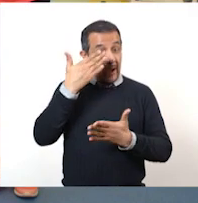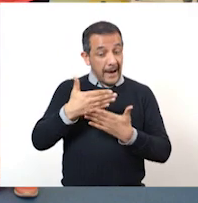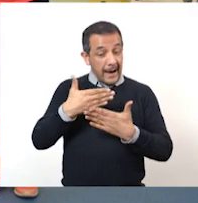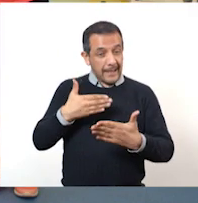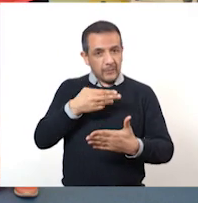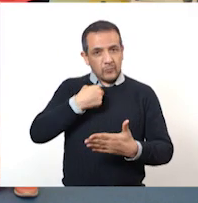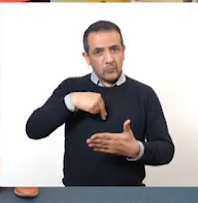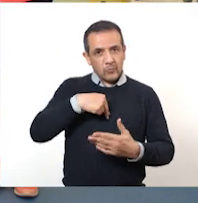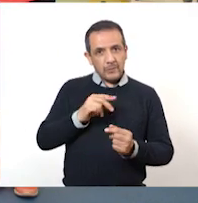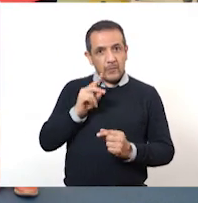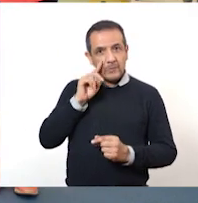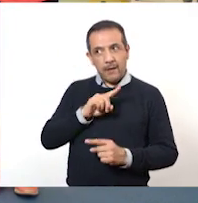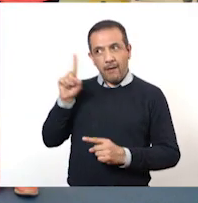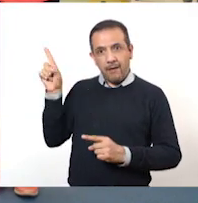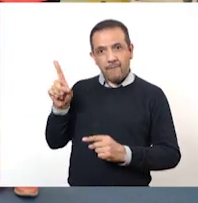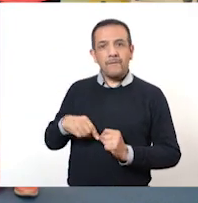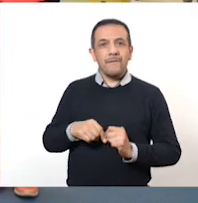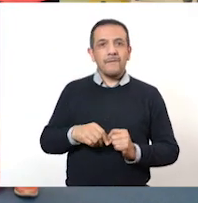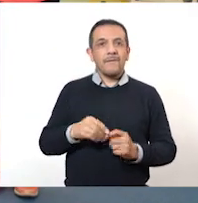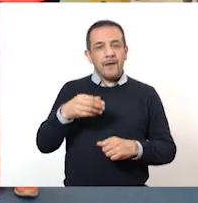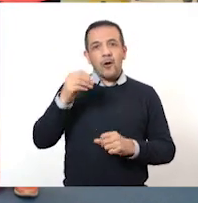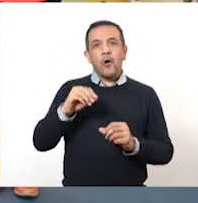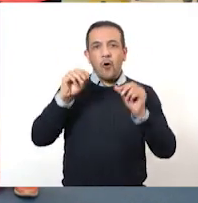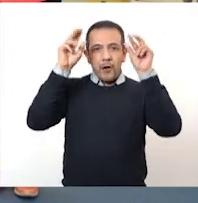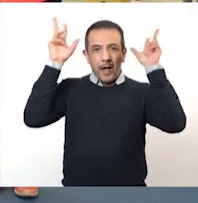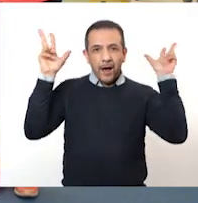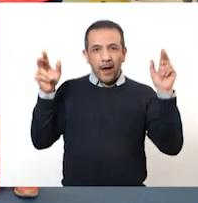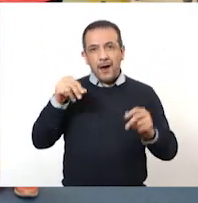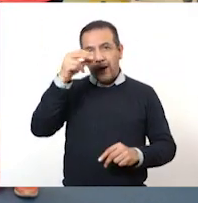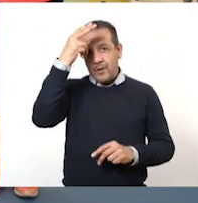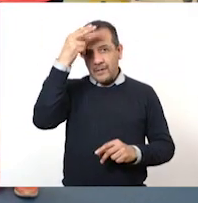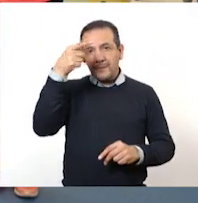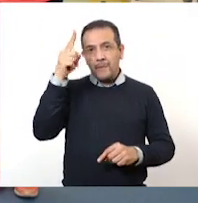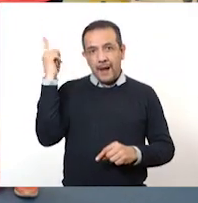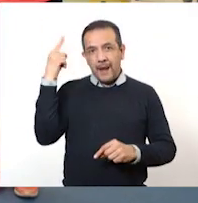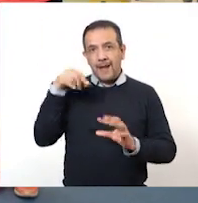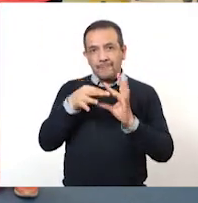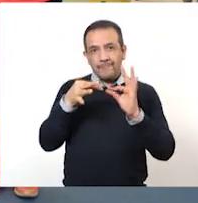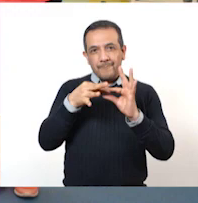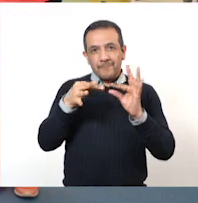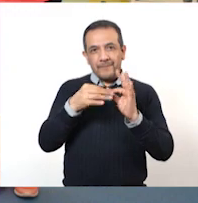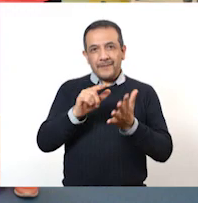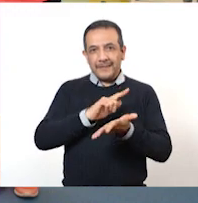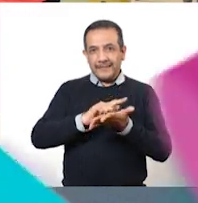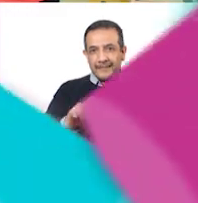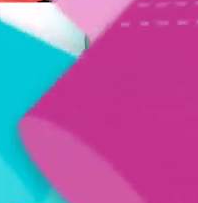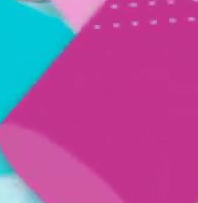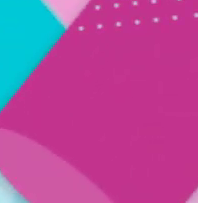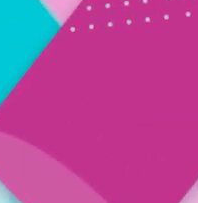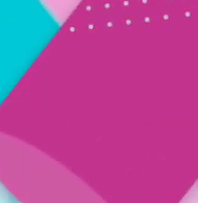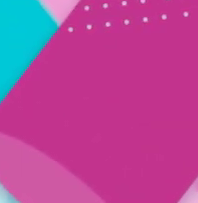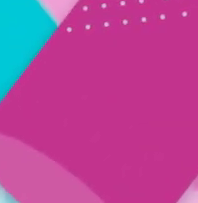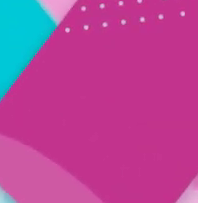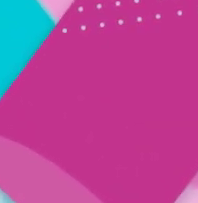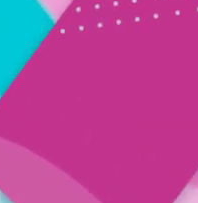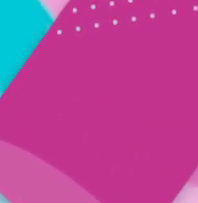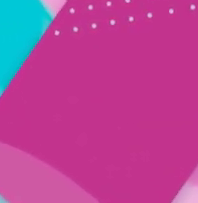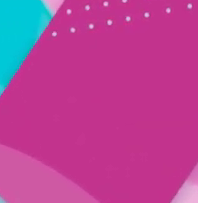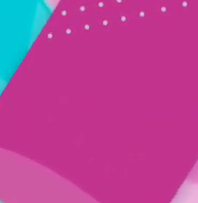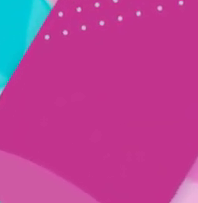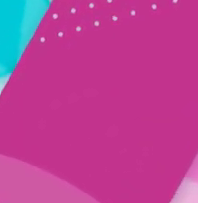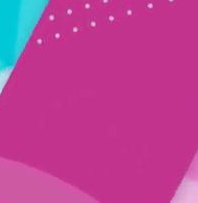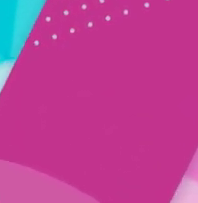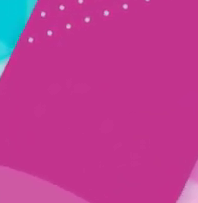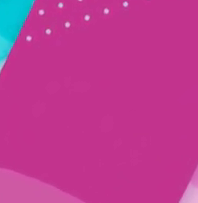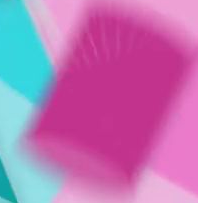si antes de irnos nos vamos con Ajo Listo, que nos tiene algunos consejos sobre la higiene de las manos? Ahorita es súper importante. Sí, ¿no? Claro. Muy importante,